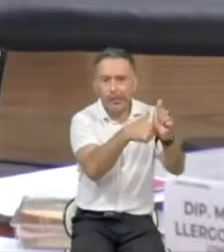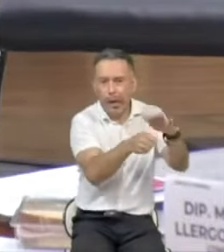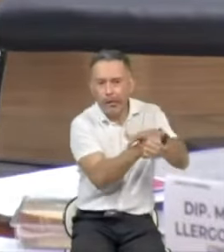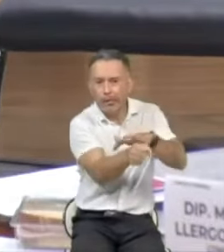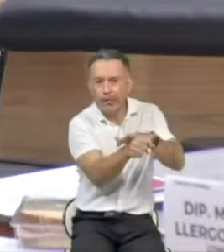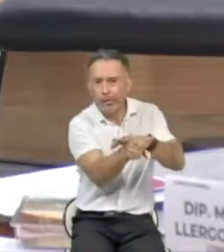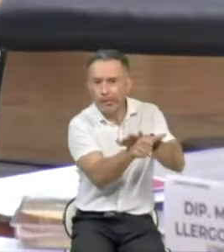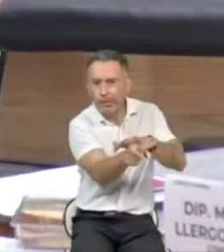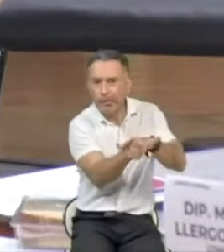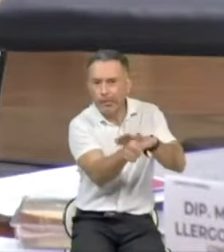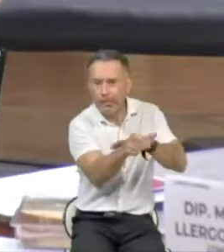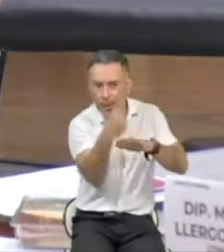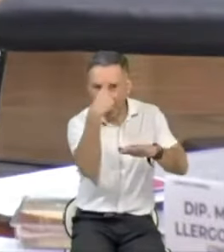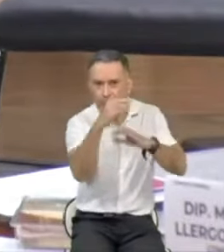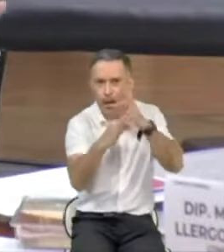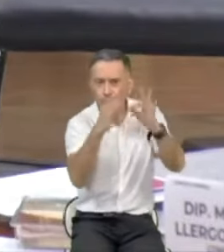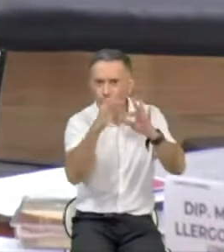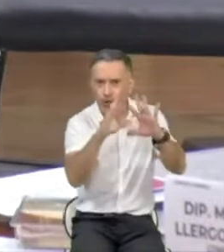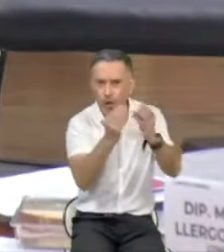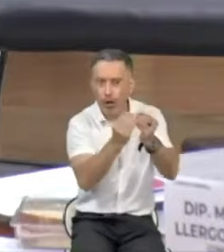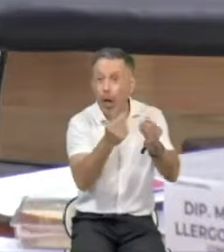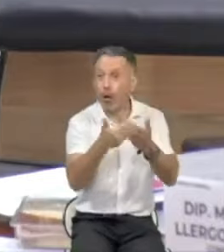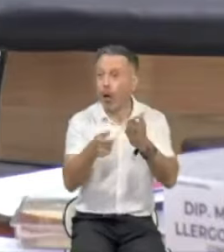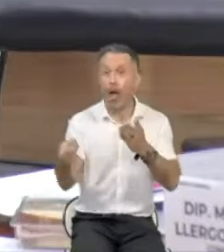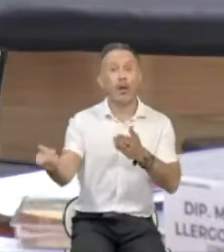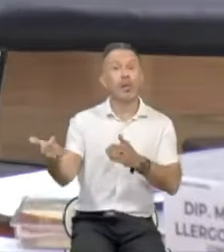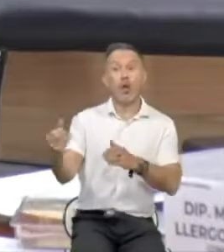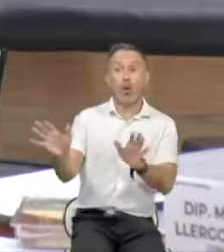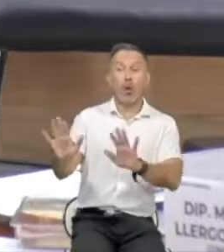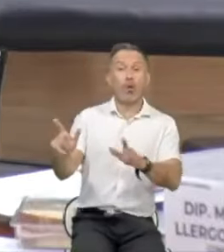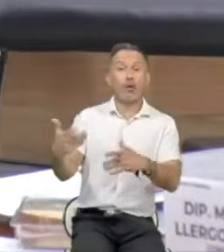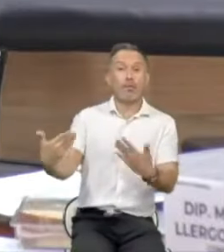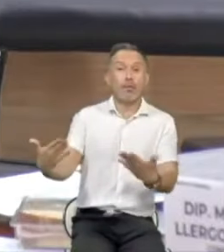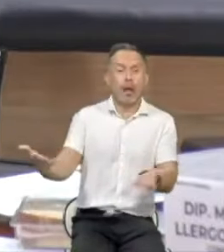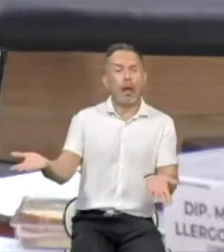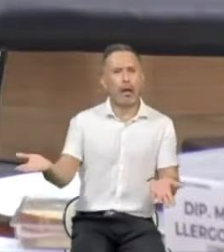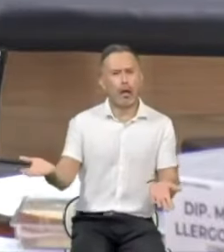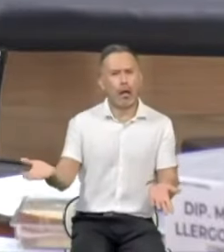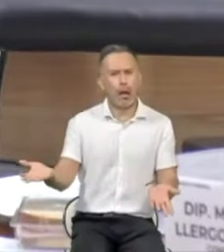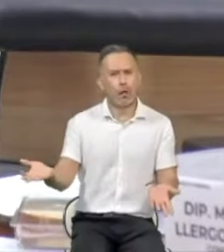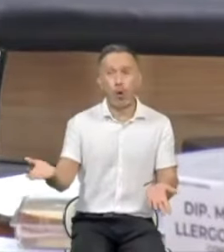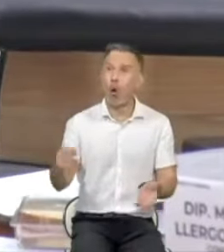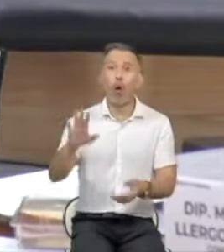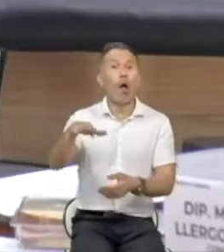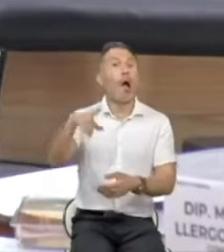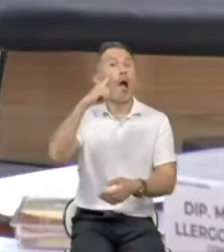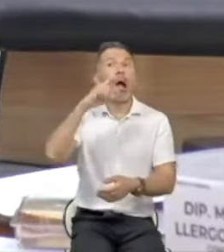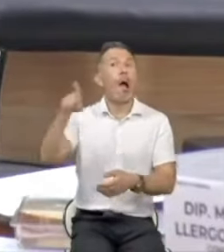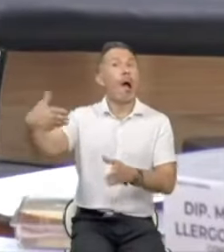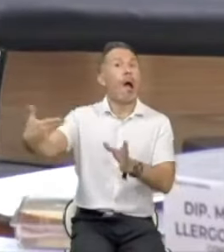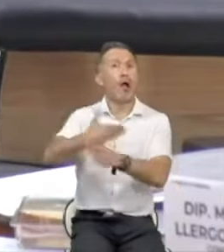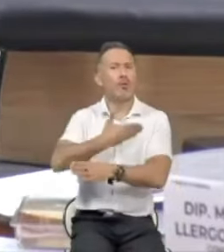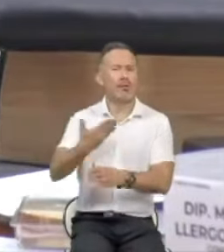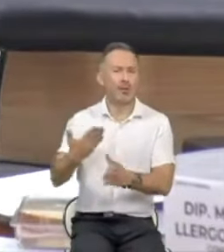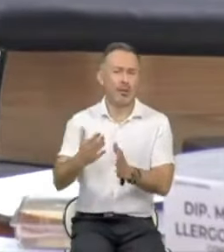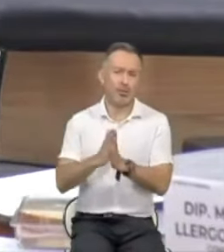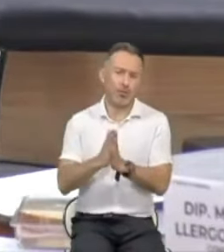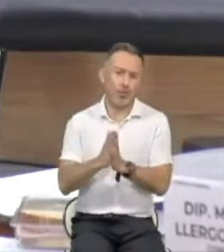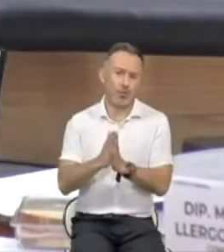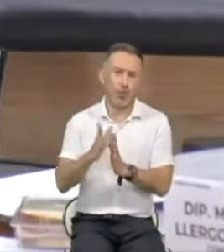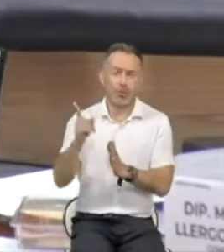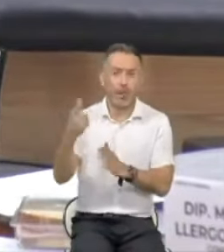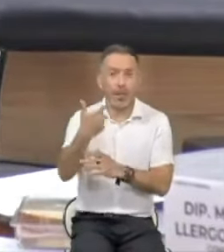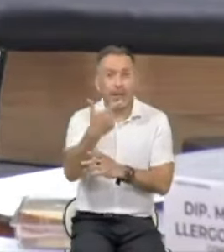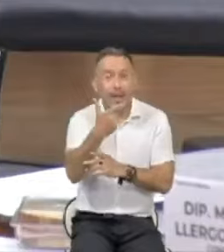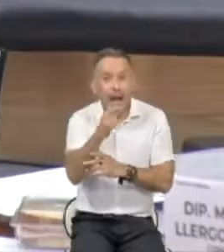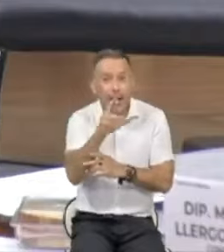ya no ya no lo son y acusan intervencionismo cuando la justicia García Luna se la tuvieron que hacer en Estados Unidos